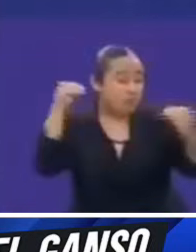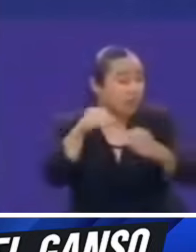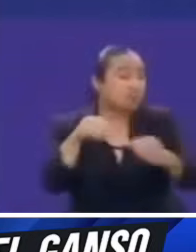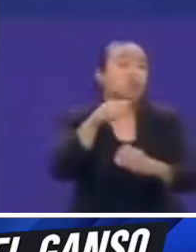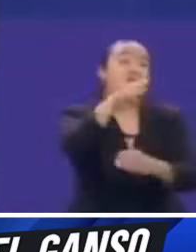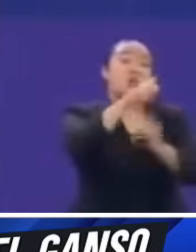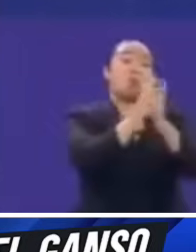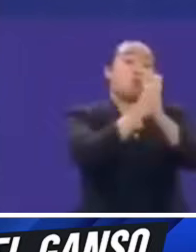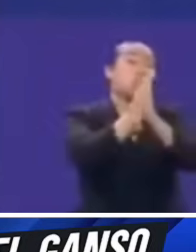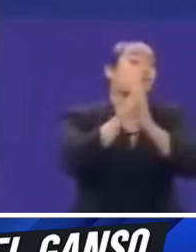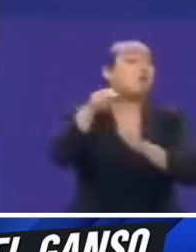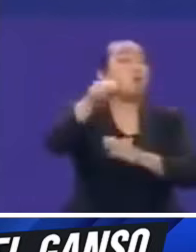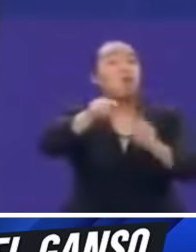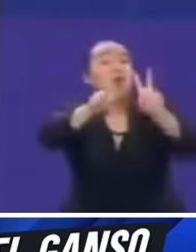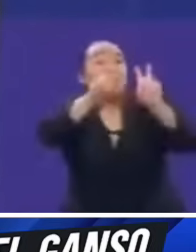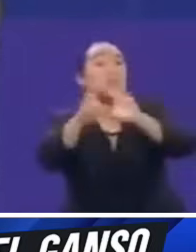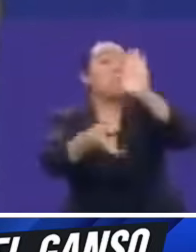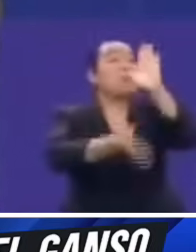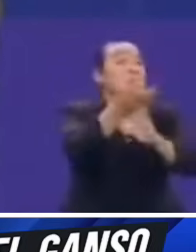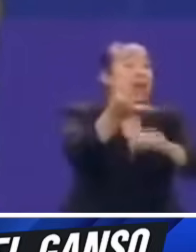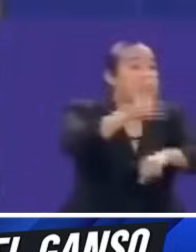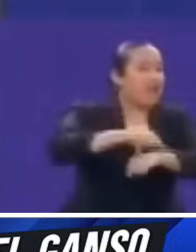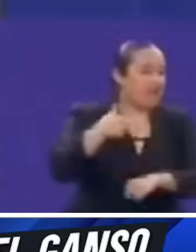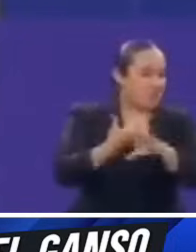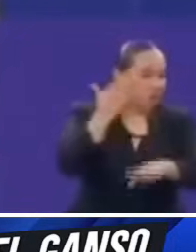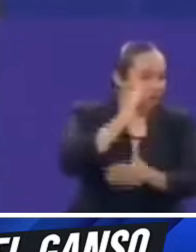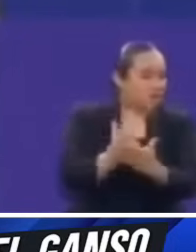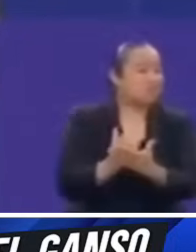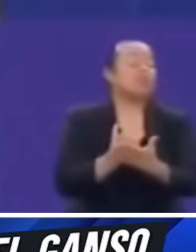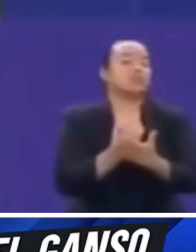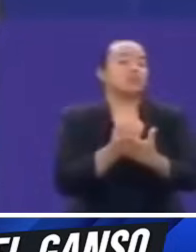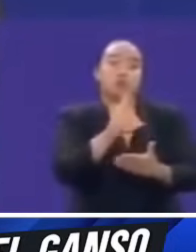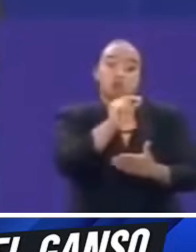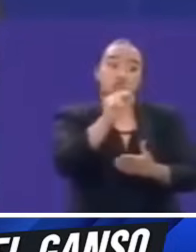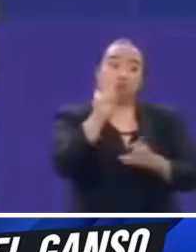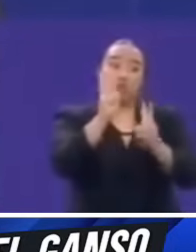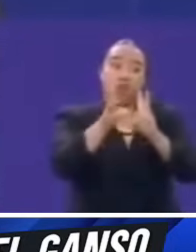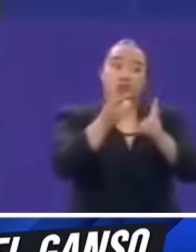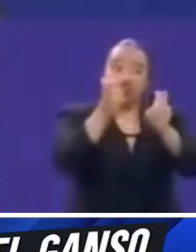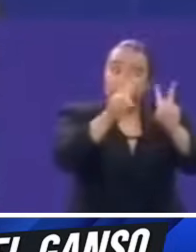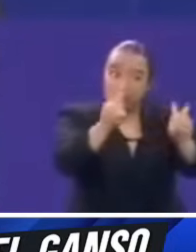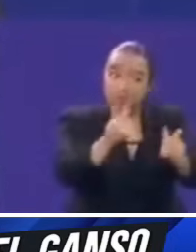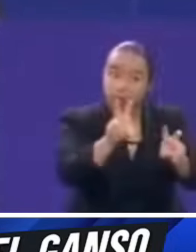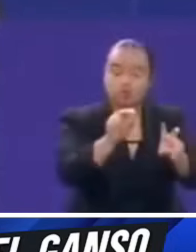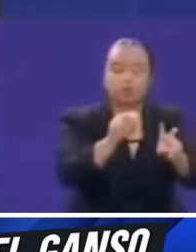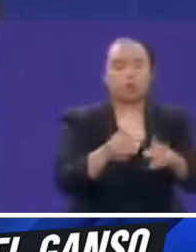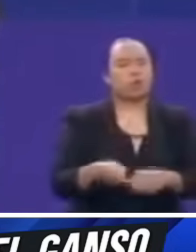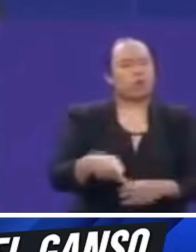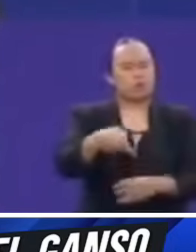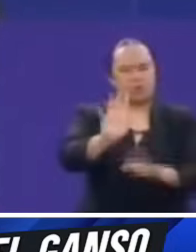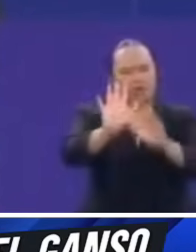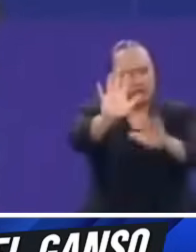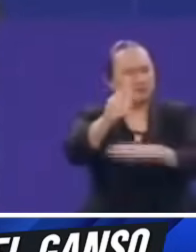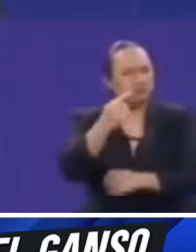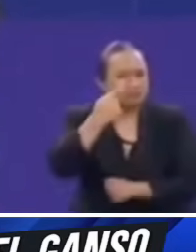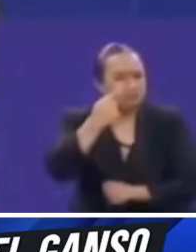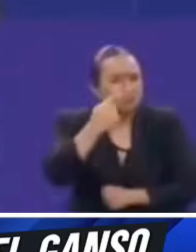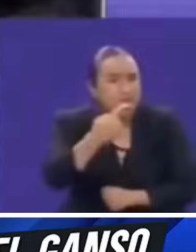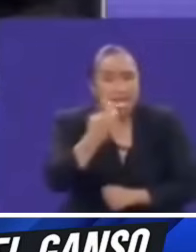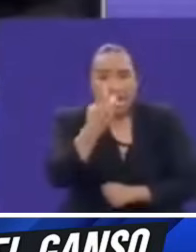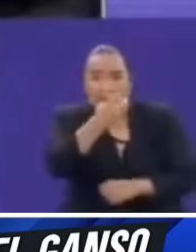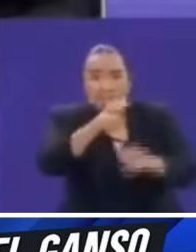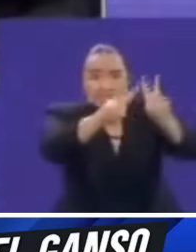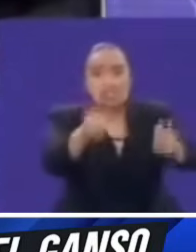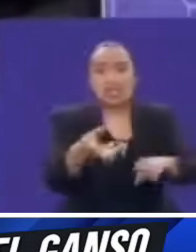este debate fíjense nada más cómo están las cosas Y sí el cártel inmobiliario es real